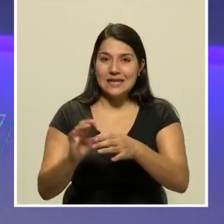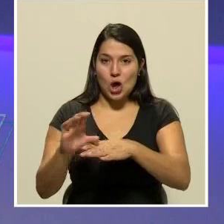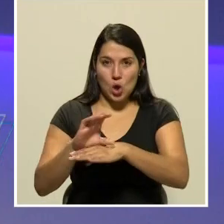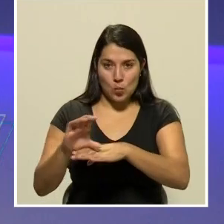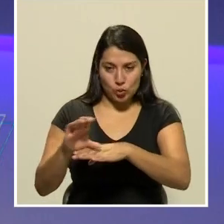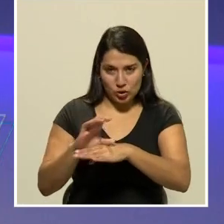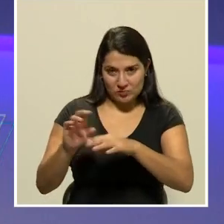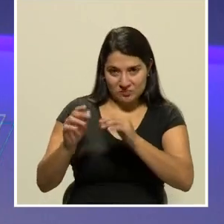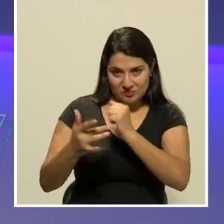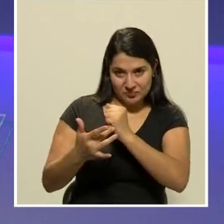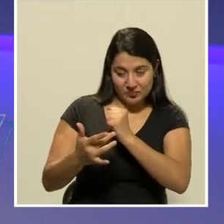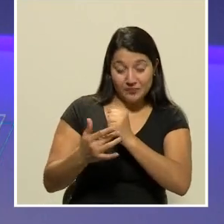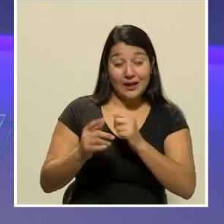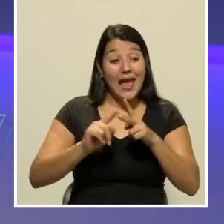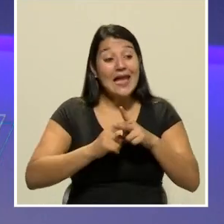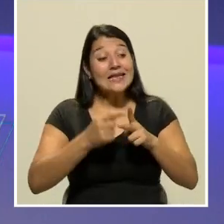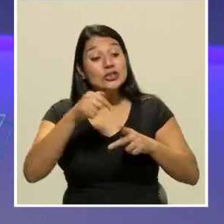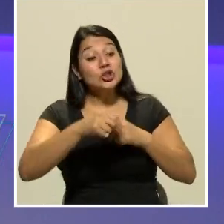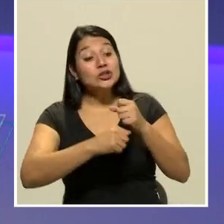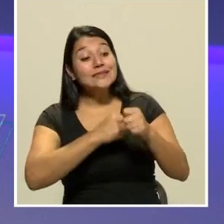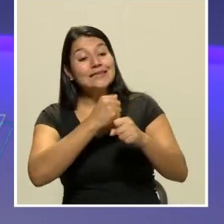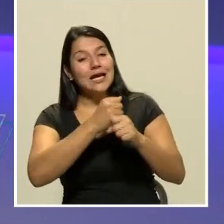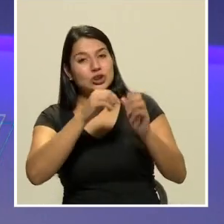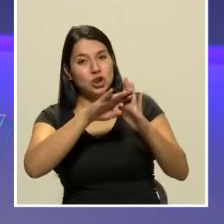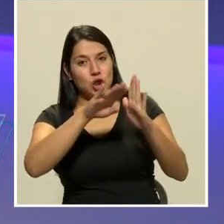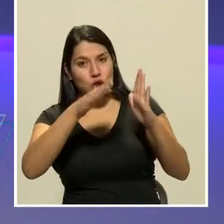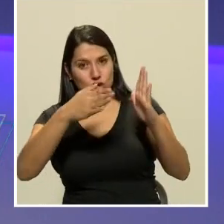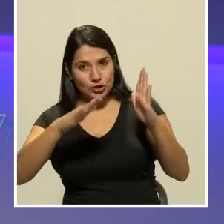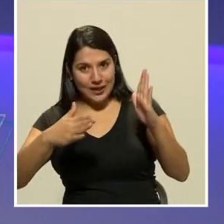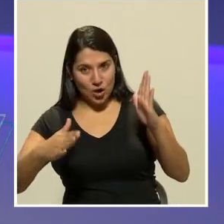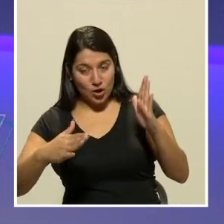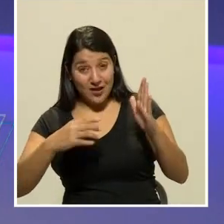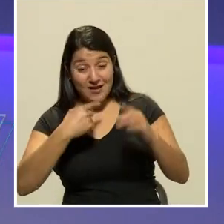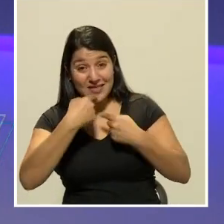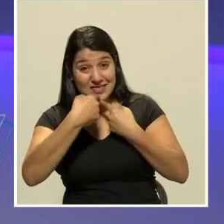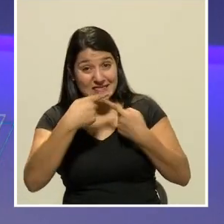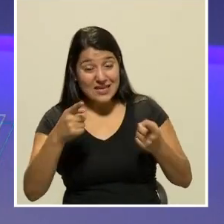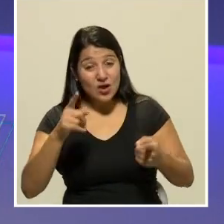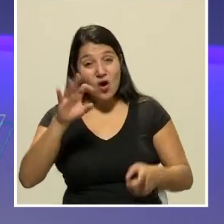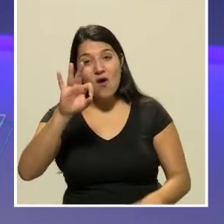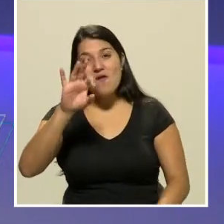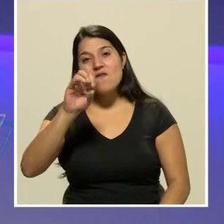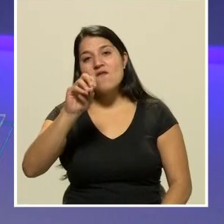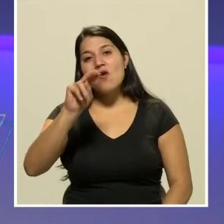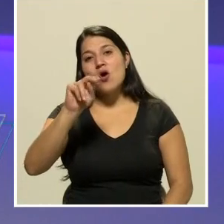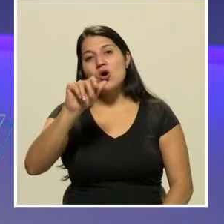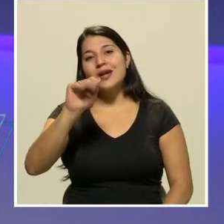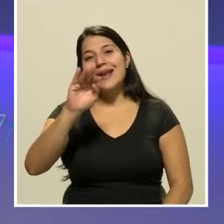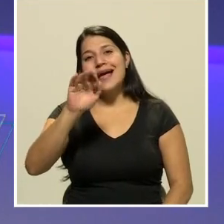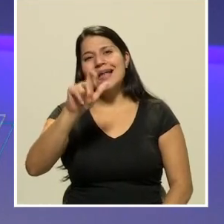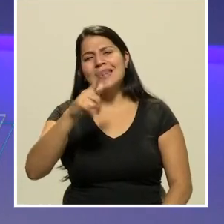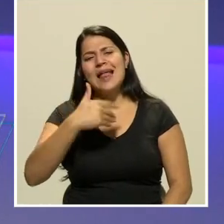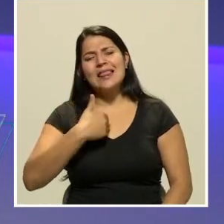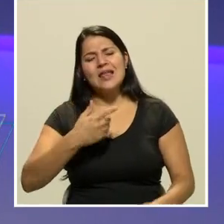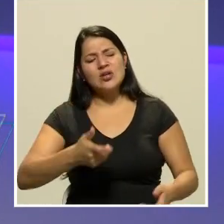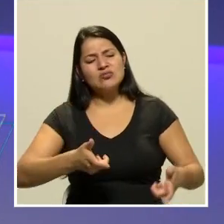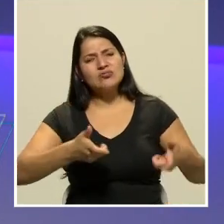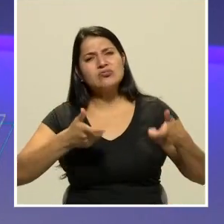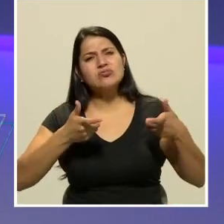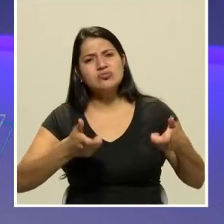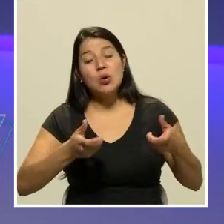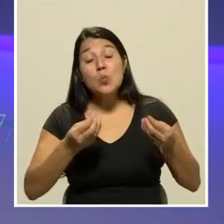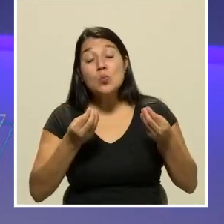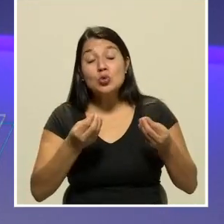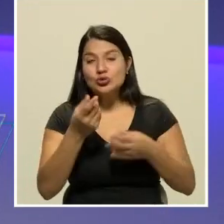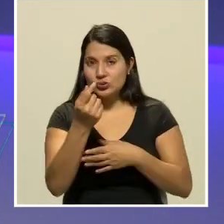la Contraloría General de la República informó que Fonatel tiene una enorme cantidad de recursos. Y cuando hablo